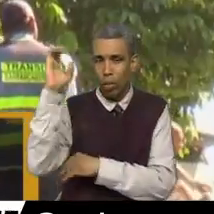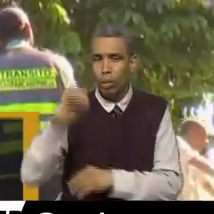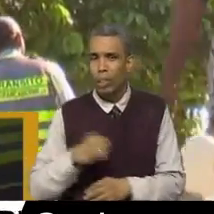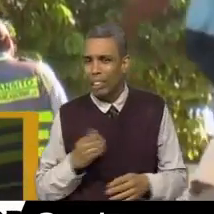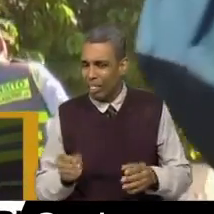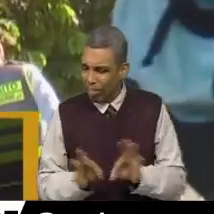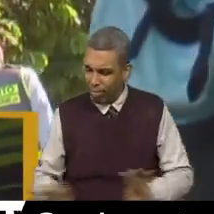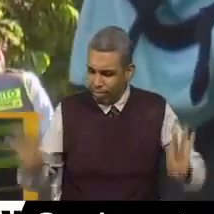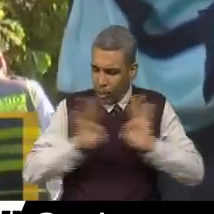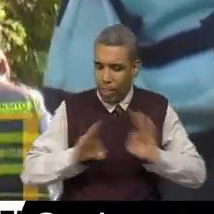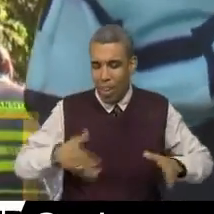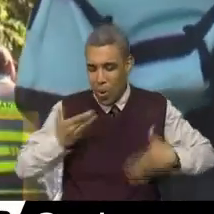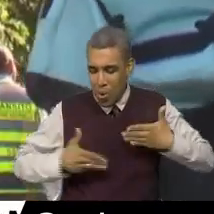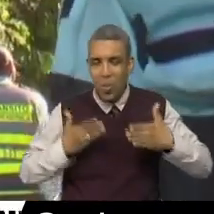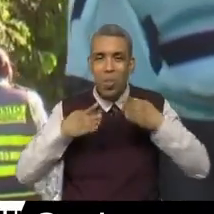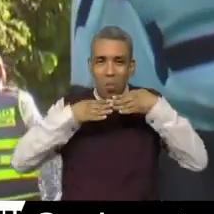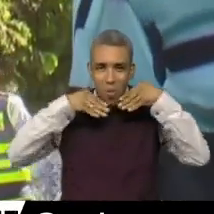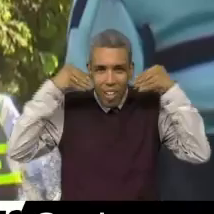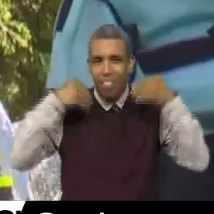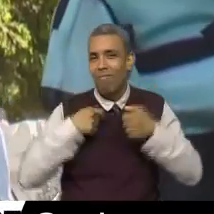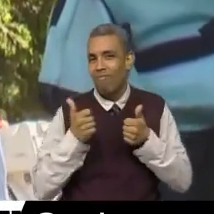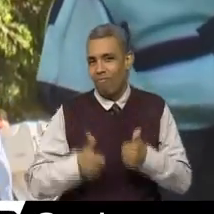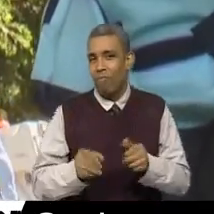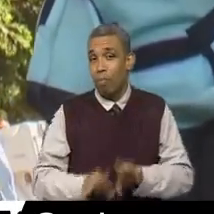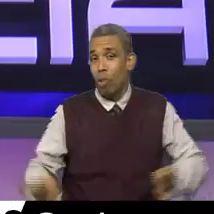vida y estar siempre con la mejor actitud.